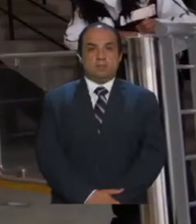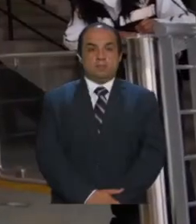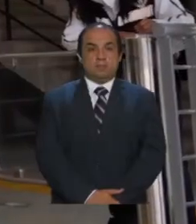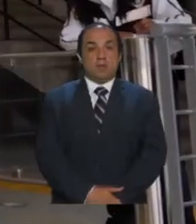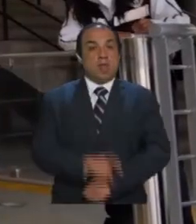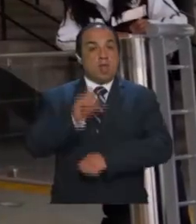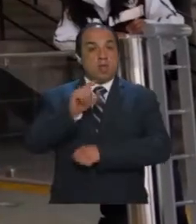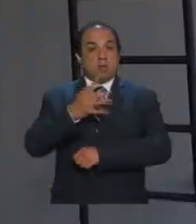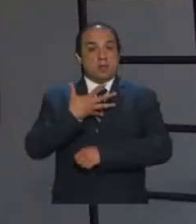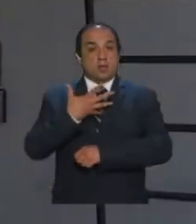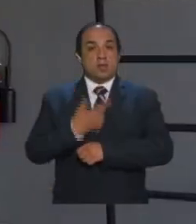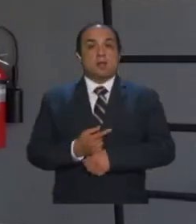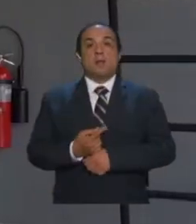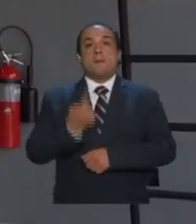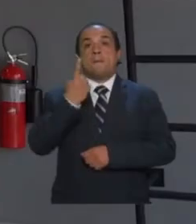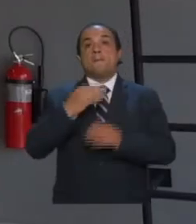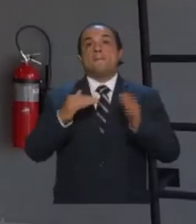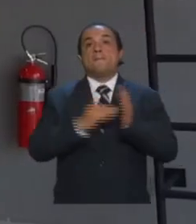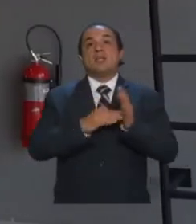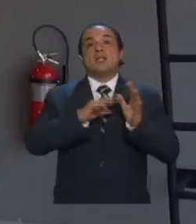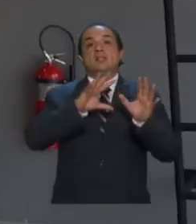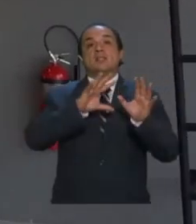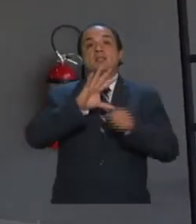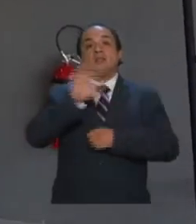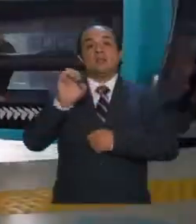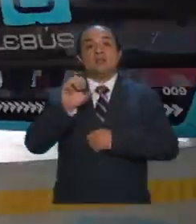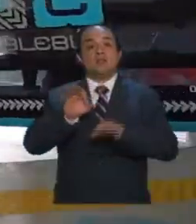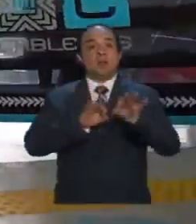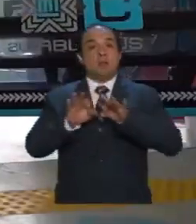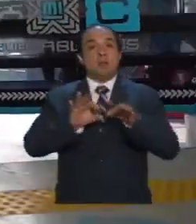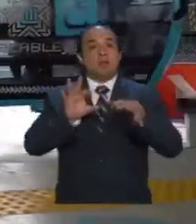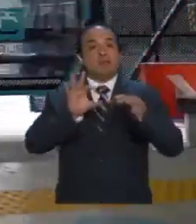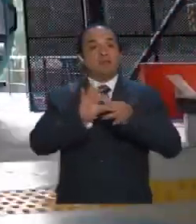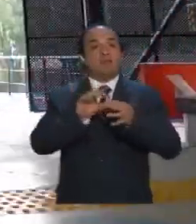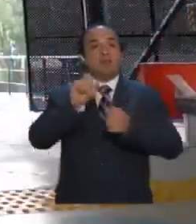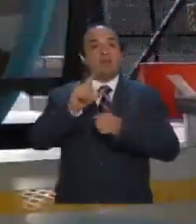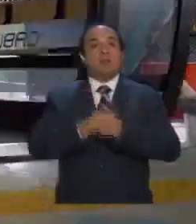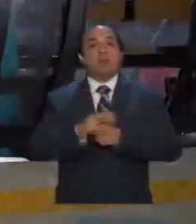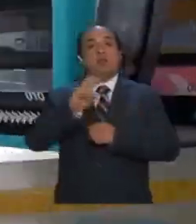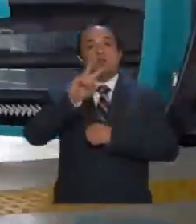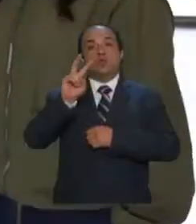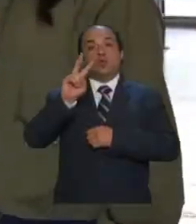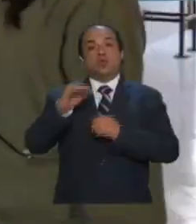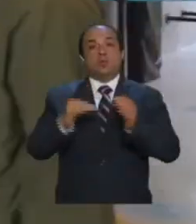Además, genera 1.500 empleos directos y 2.250 empleos indirectos.